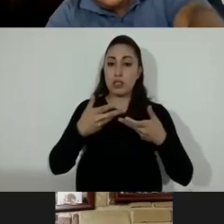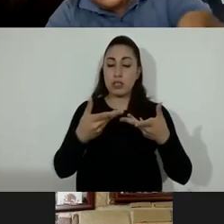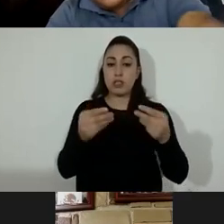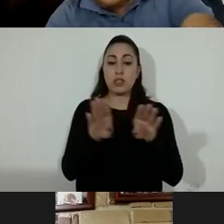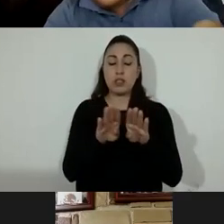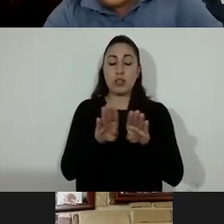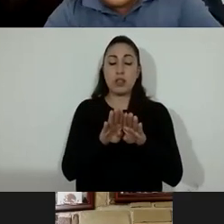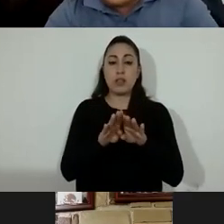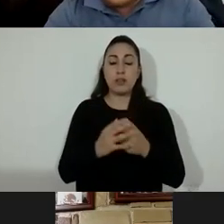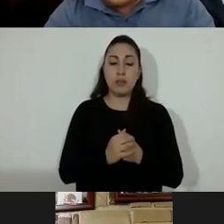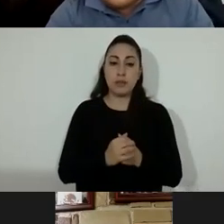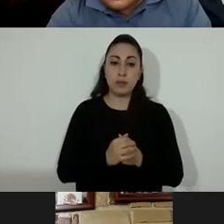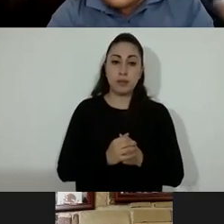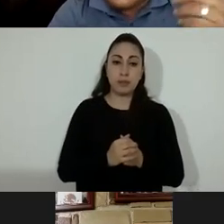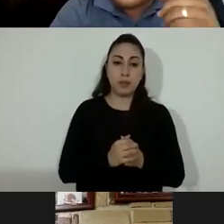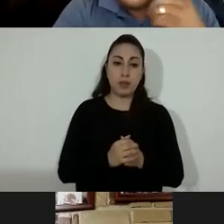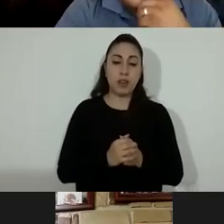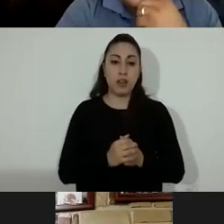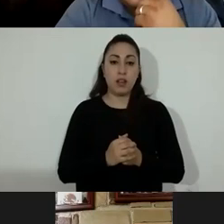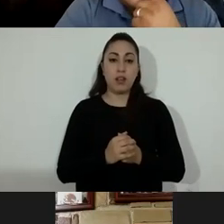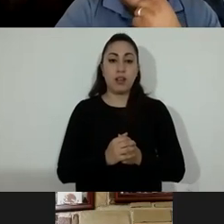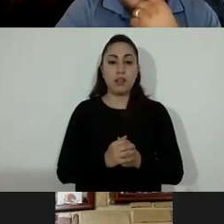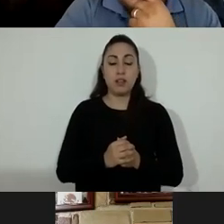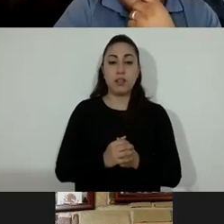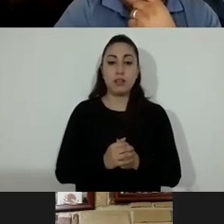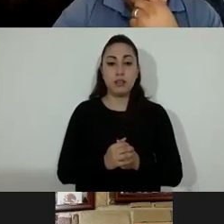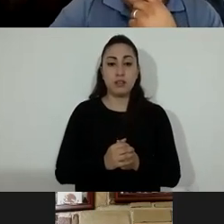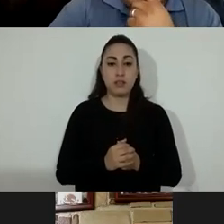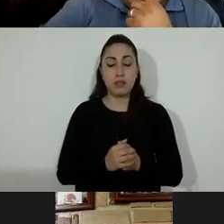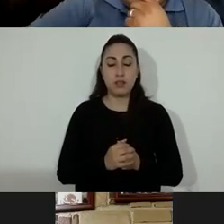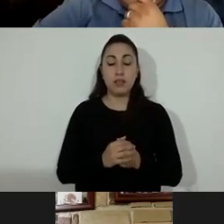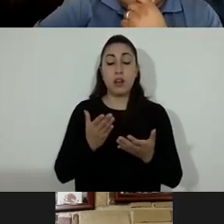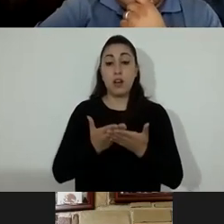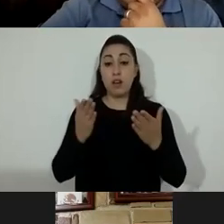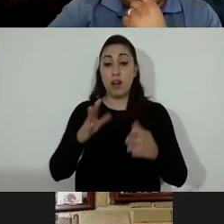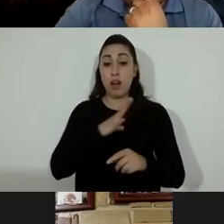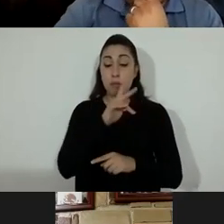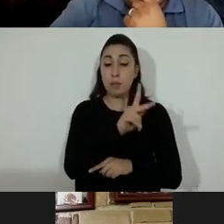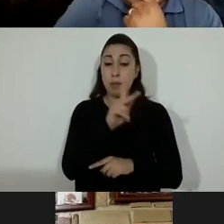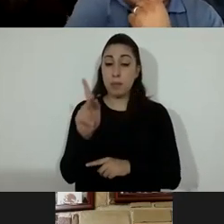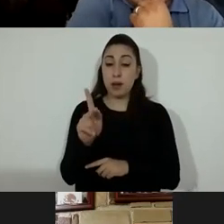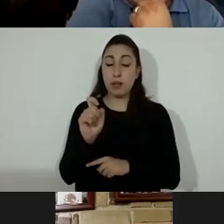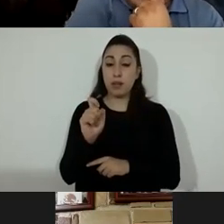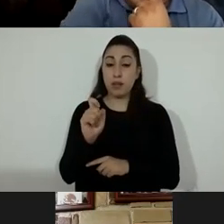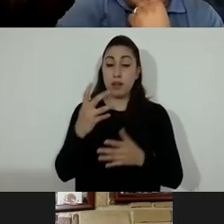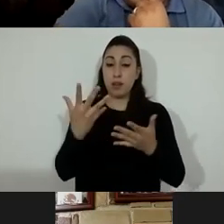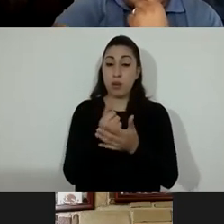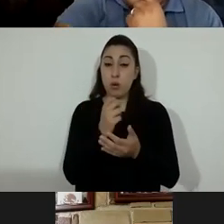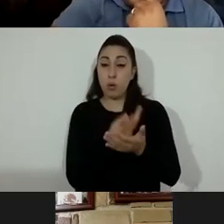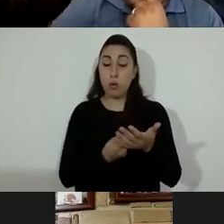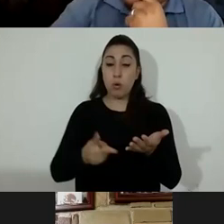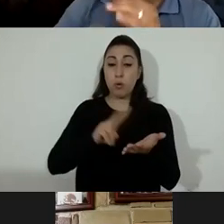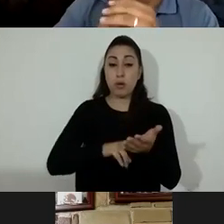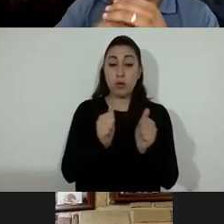su administración que presenten un grado importante de similitud y hasta de duplicidad con los